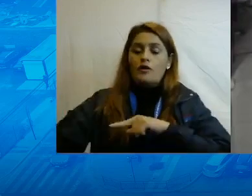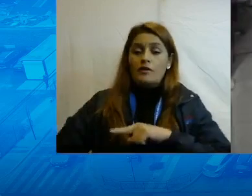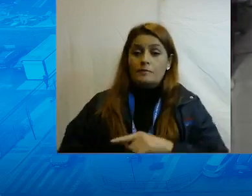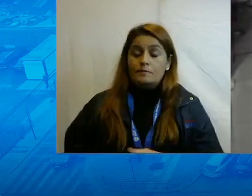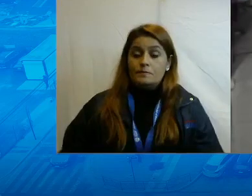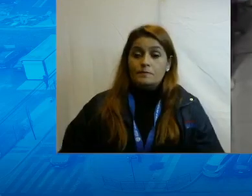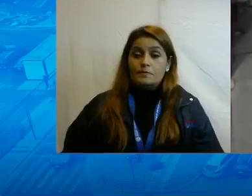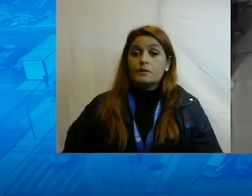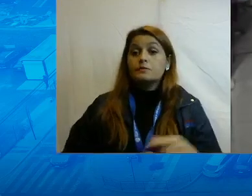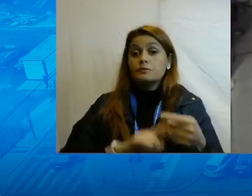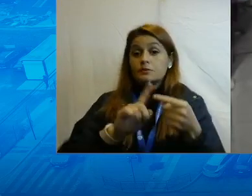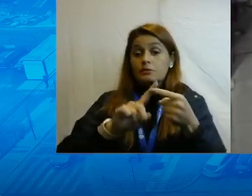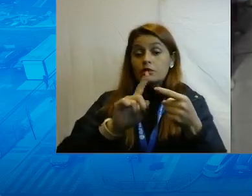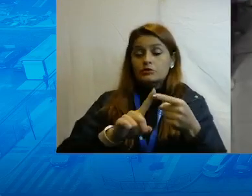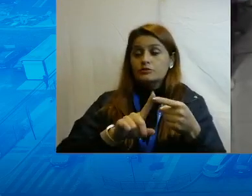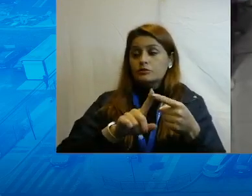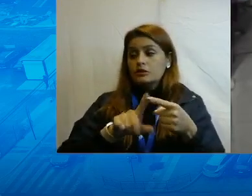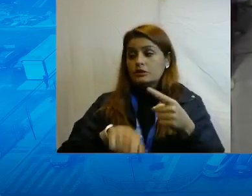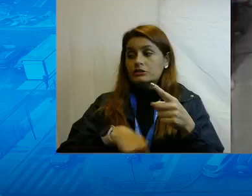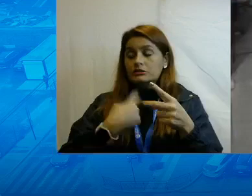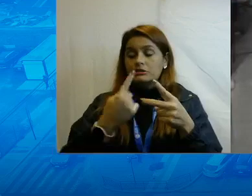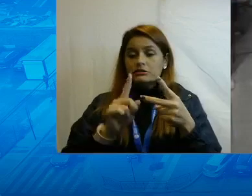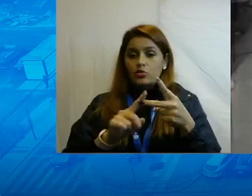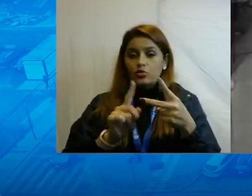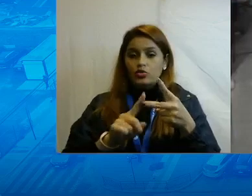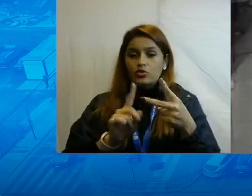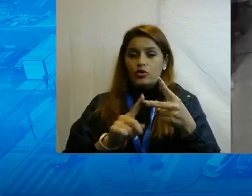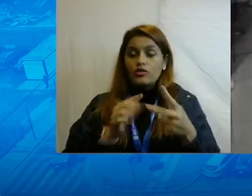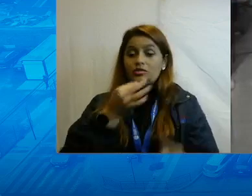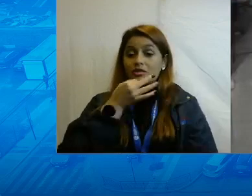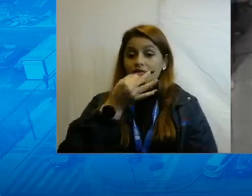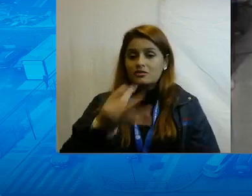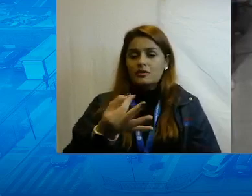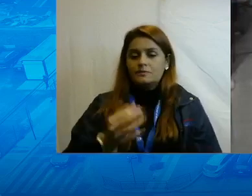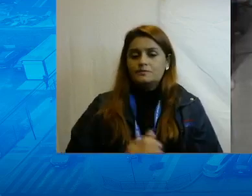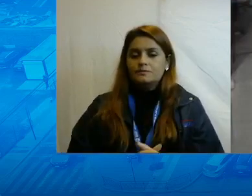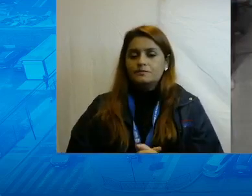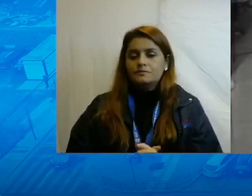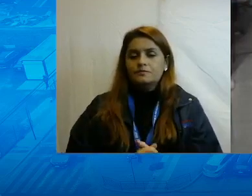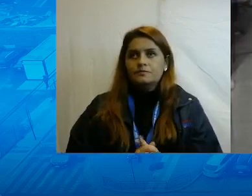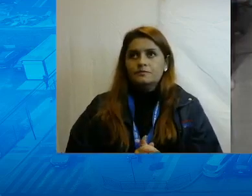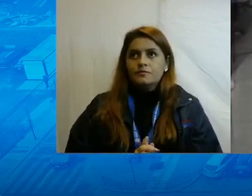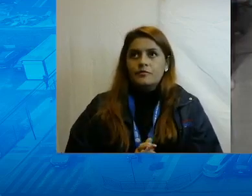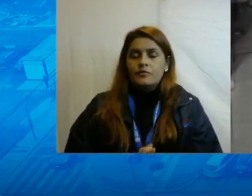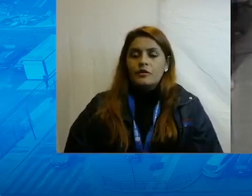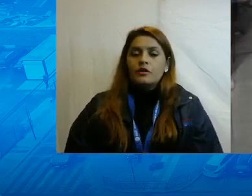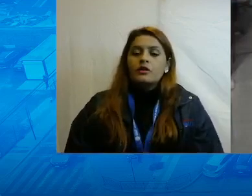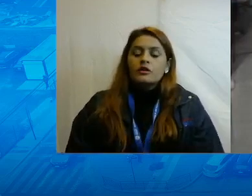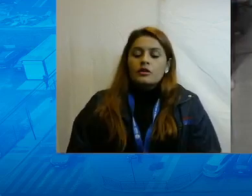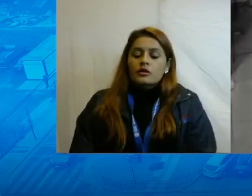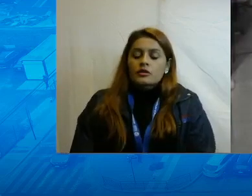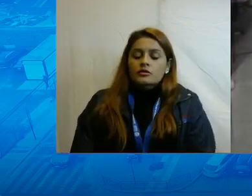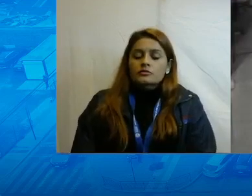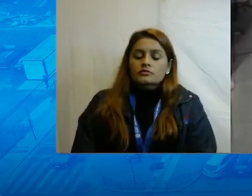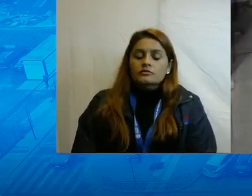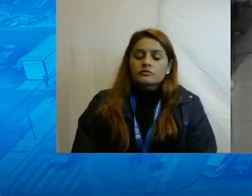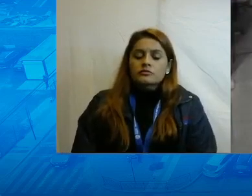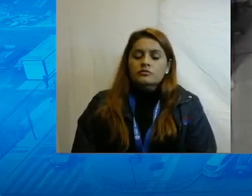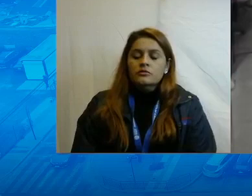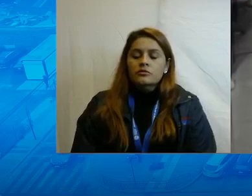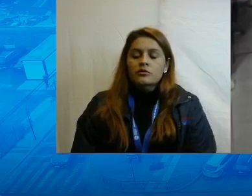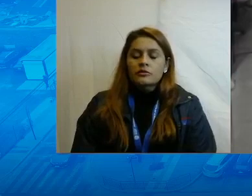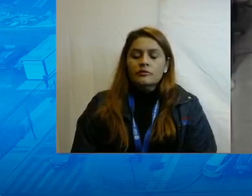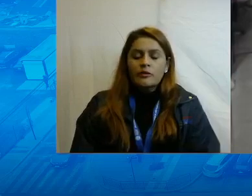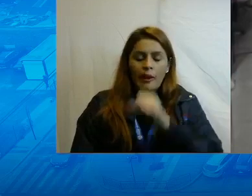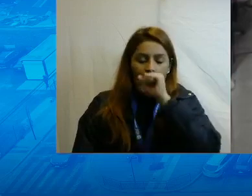Ese es el primer punto. El segundo dice relación con una solicitud que